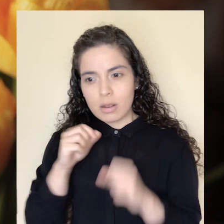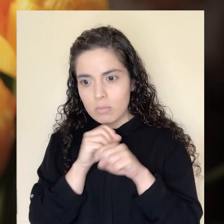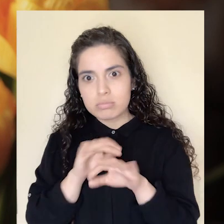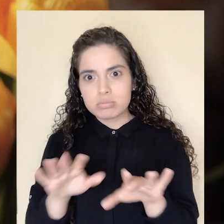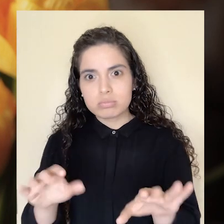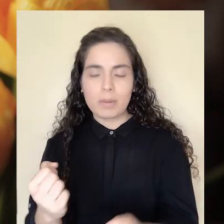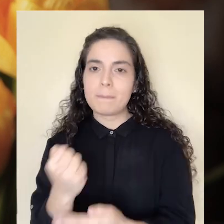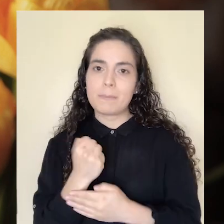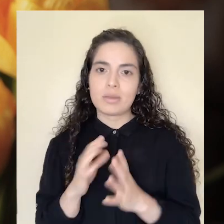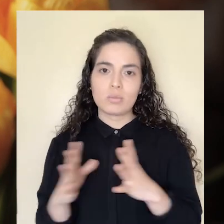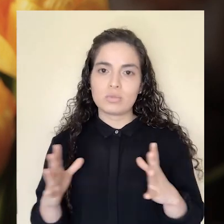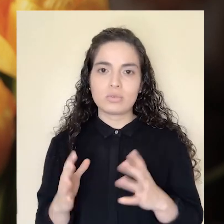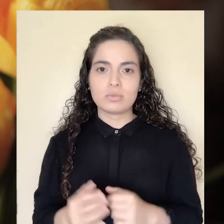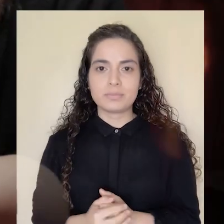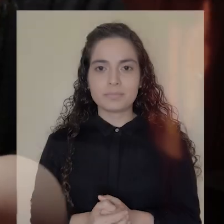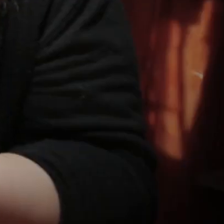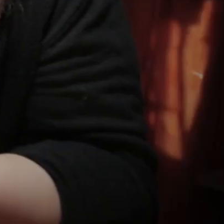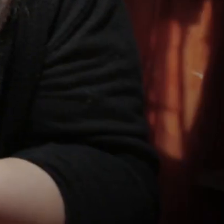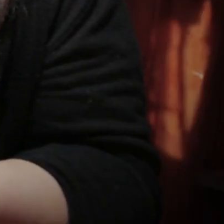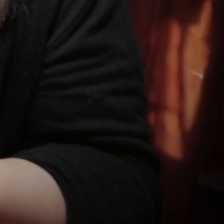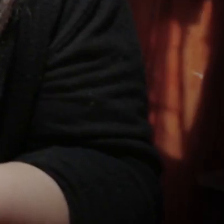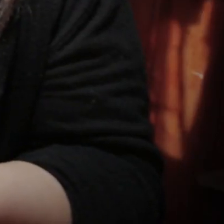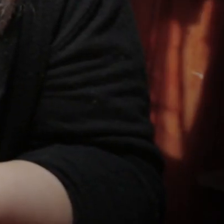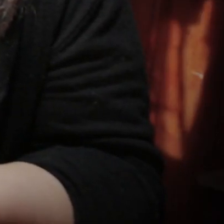las redes sociales sirven mucho.